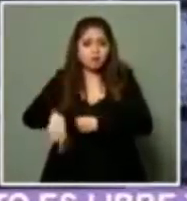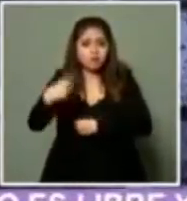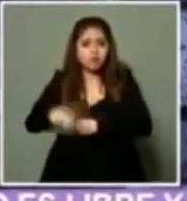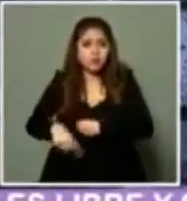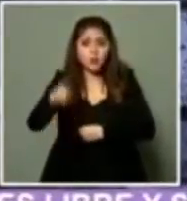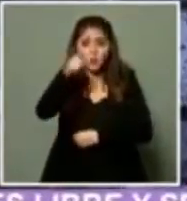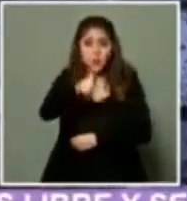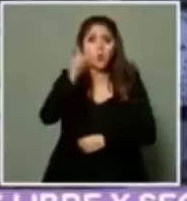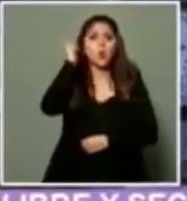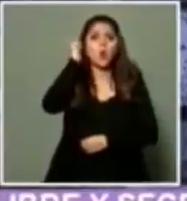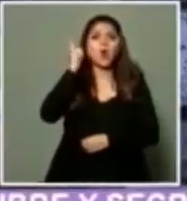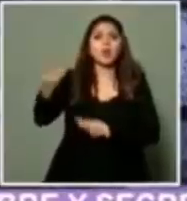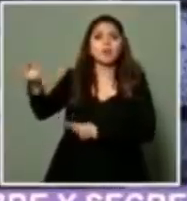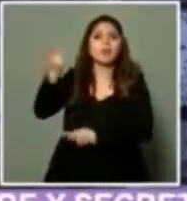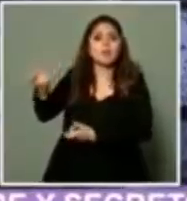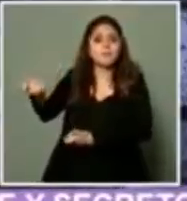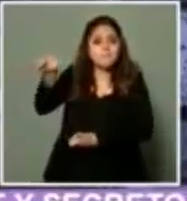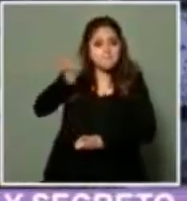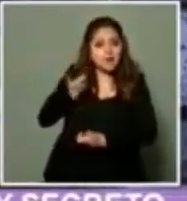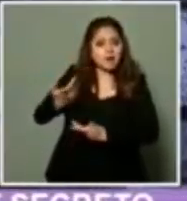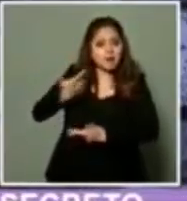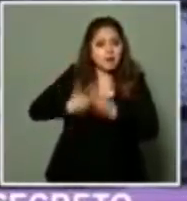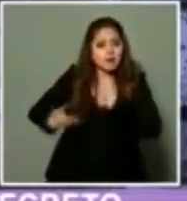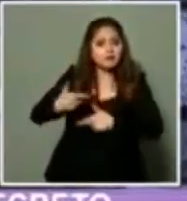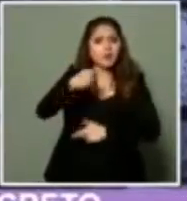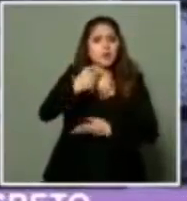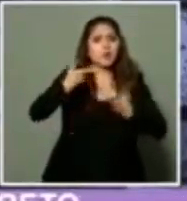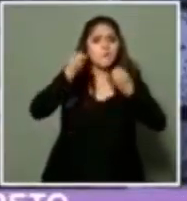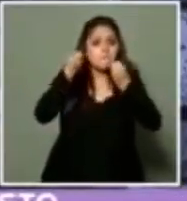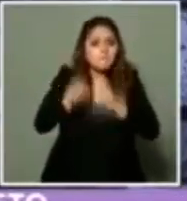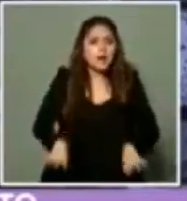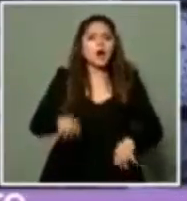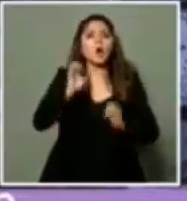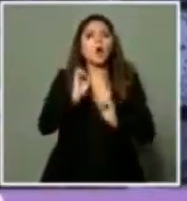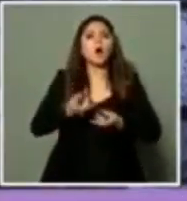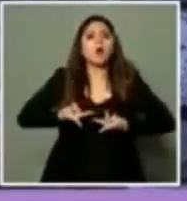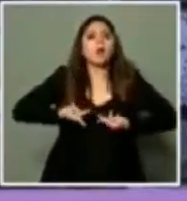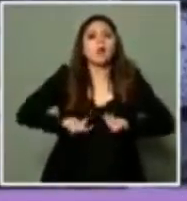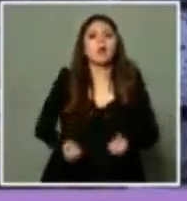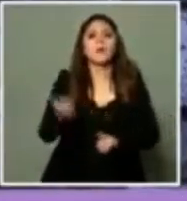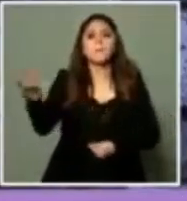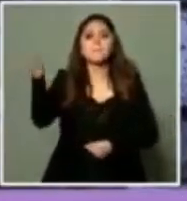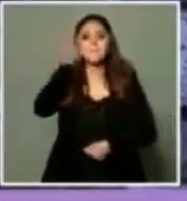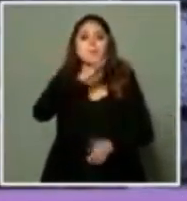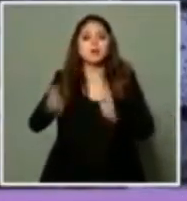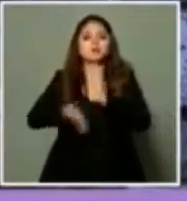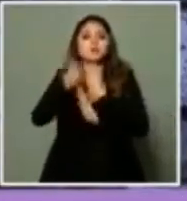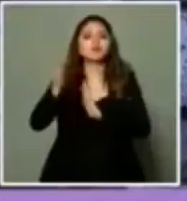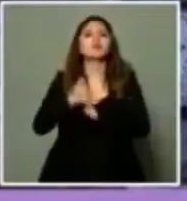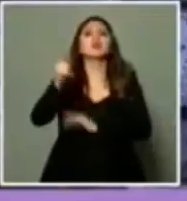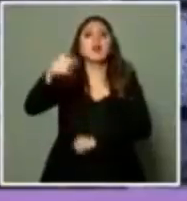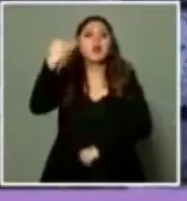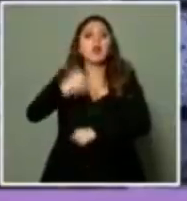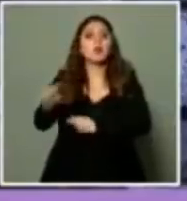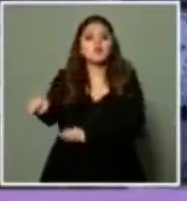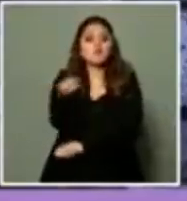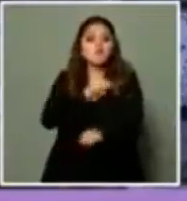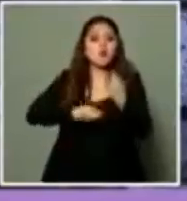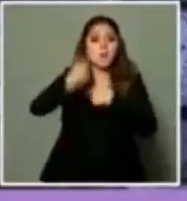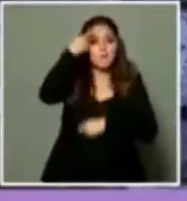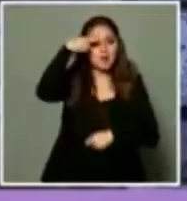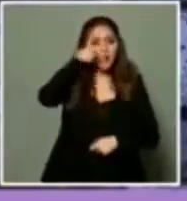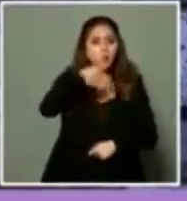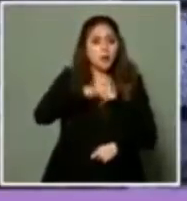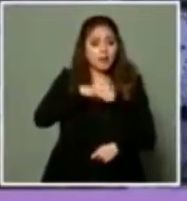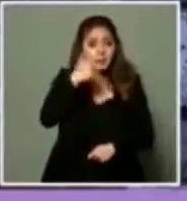te robaste, devuelve lo que te ganaste con esas obras mal hechas y que te financiaron para tener dinero. Yo no